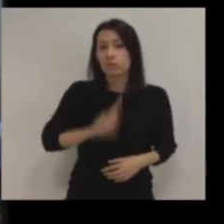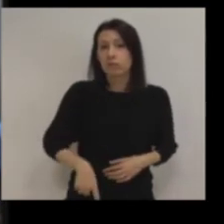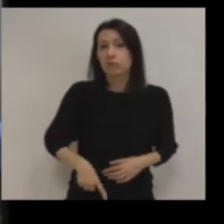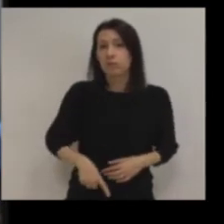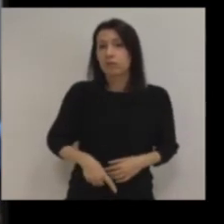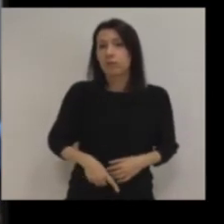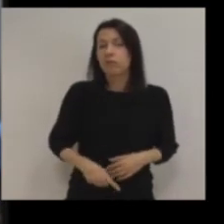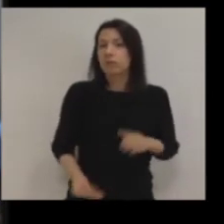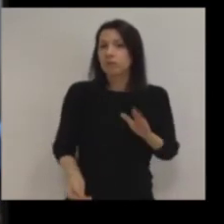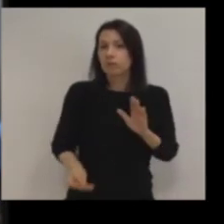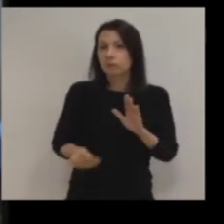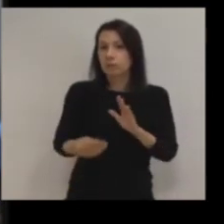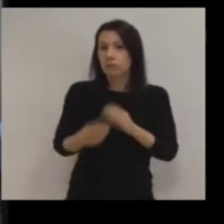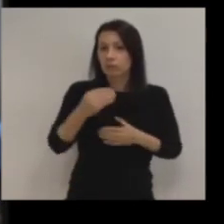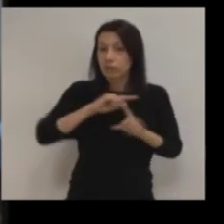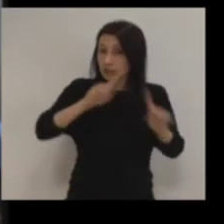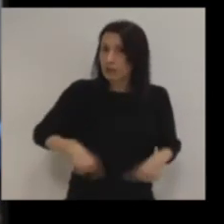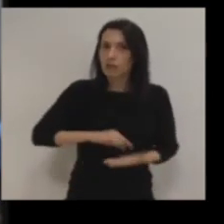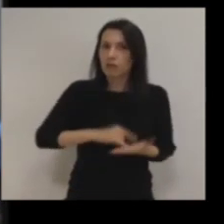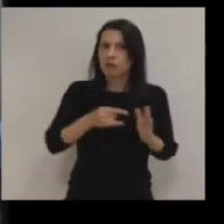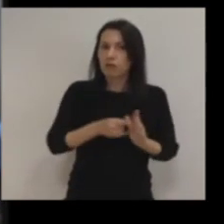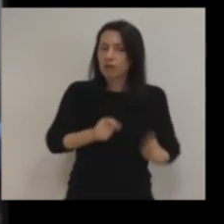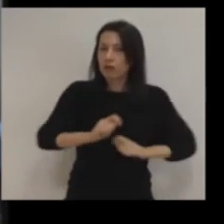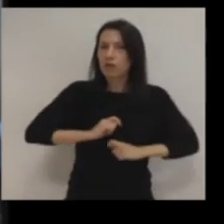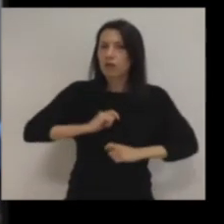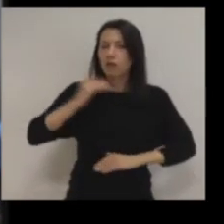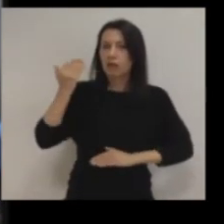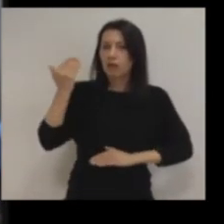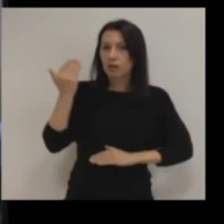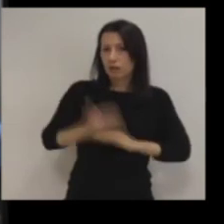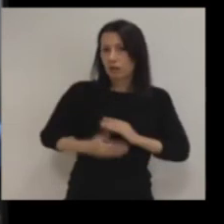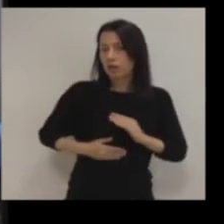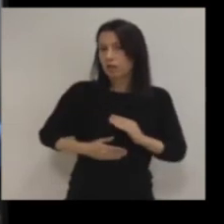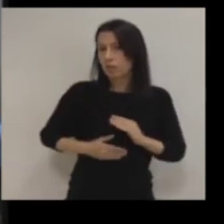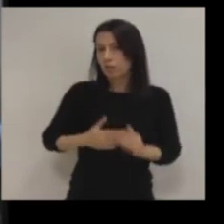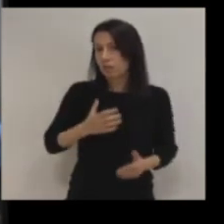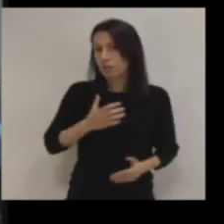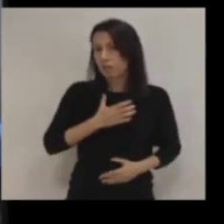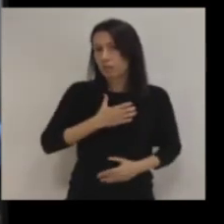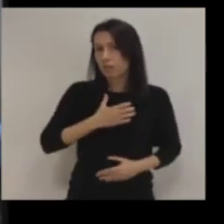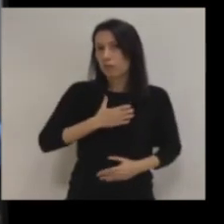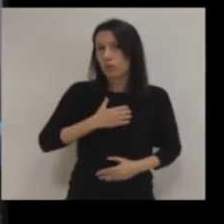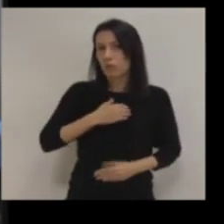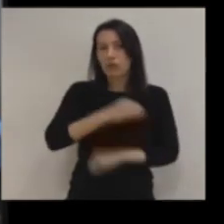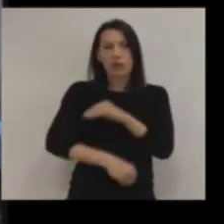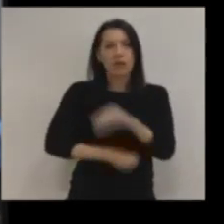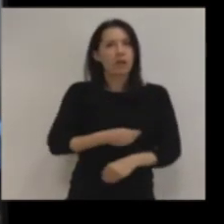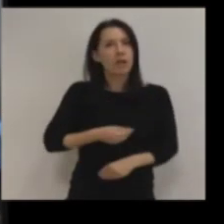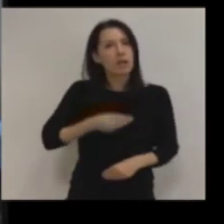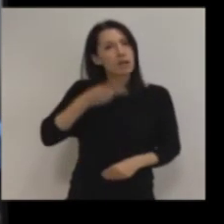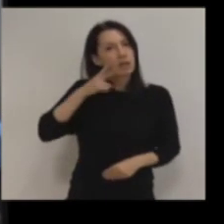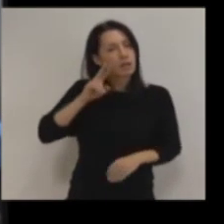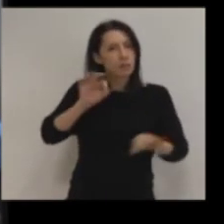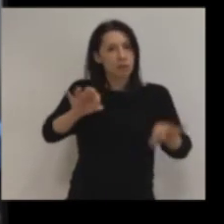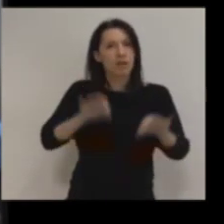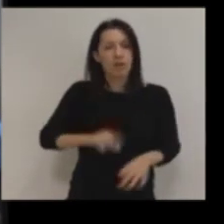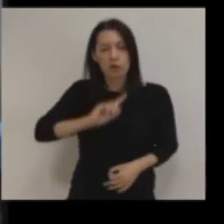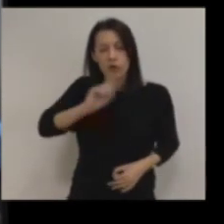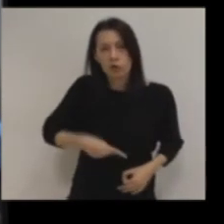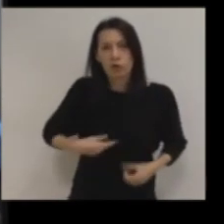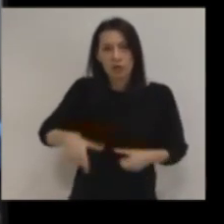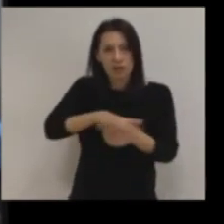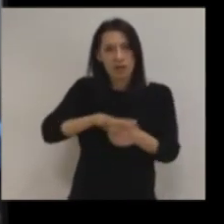la tecnología, son los que son, y la limitación impide especialización en todos los ámbitos y en todas las áreas, ¿no?